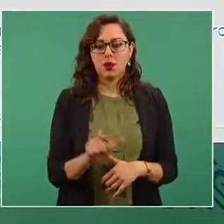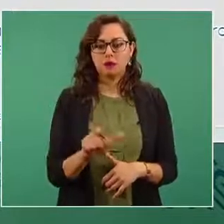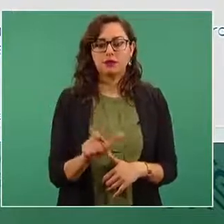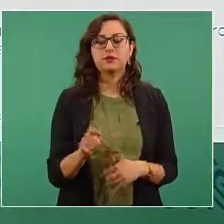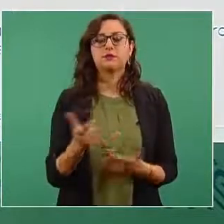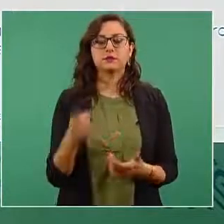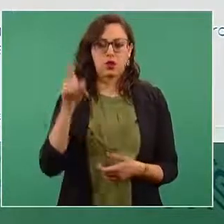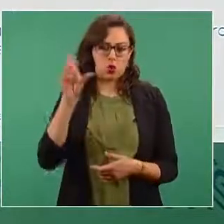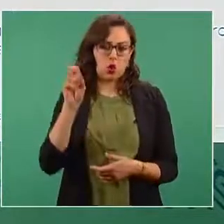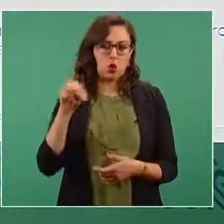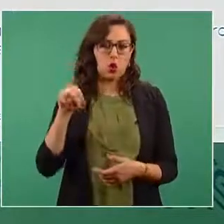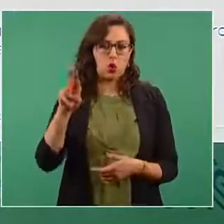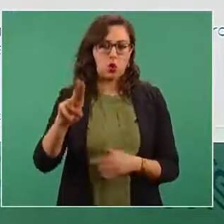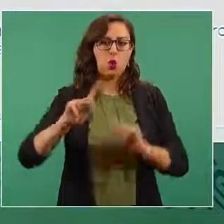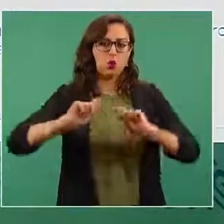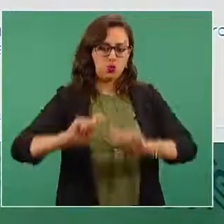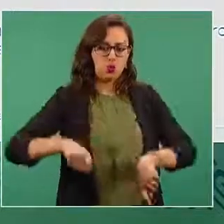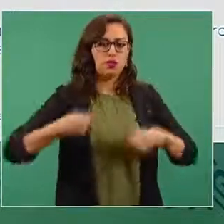asignó a México